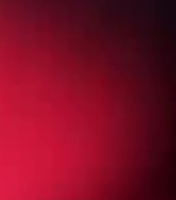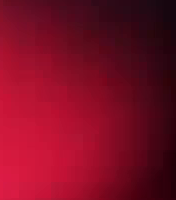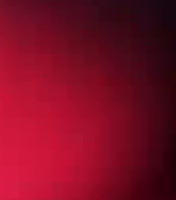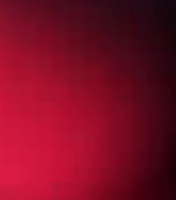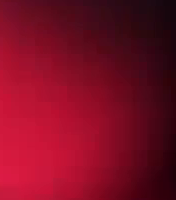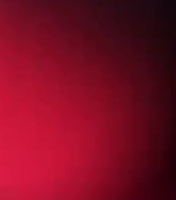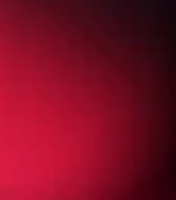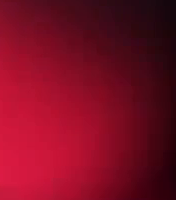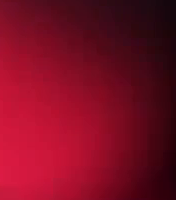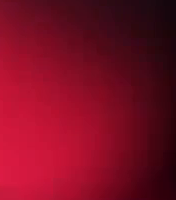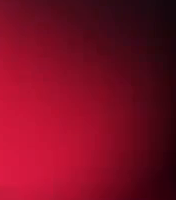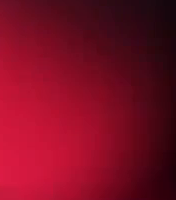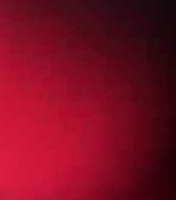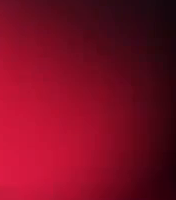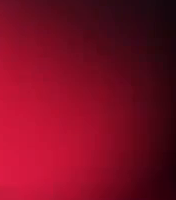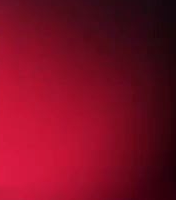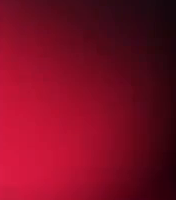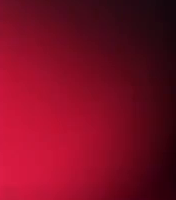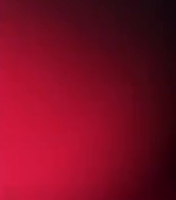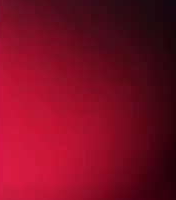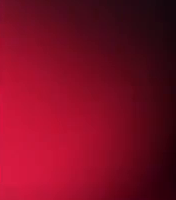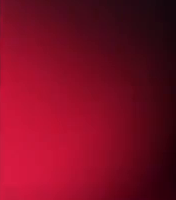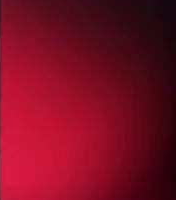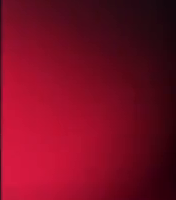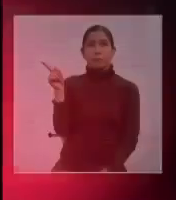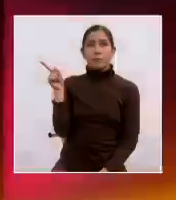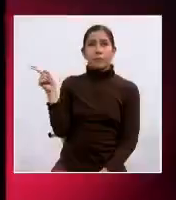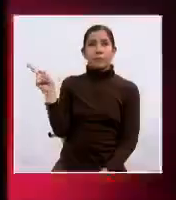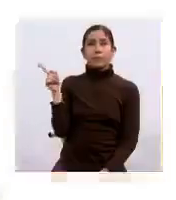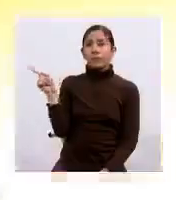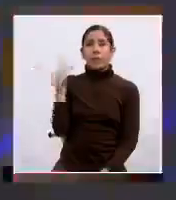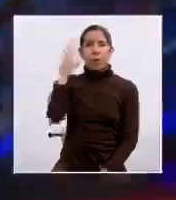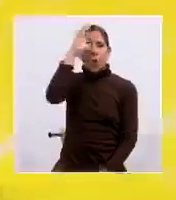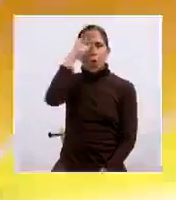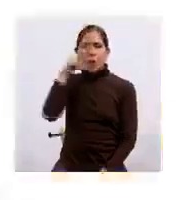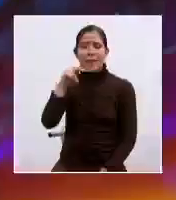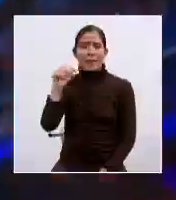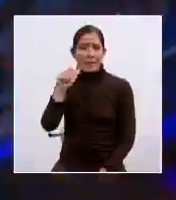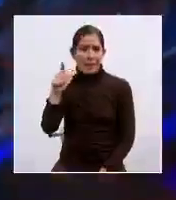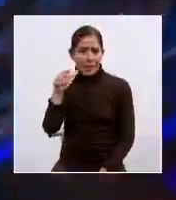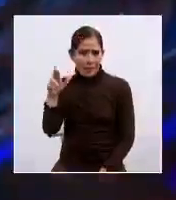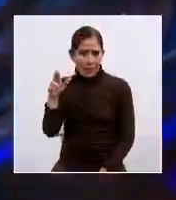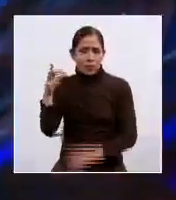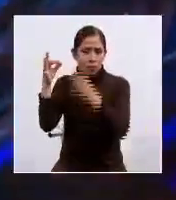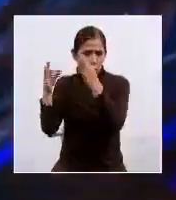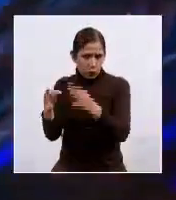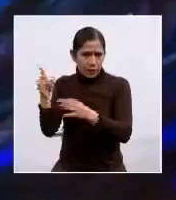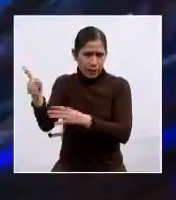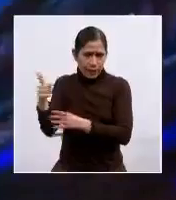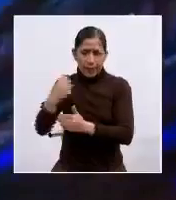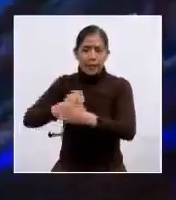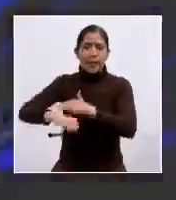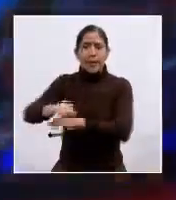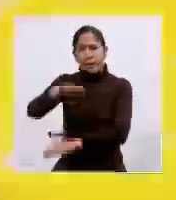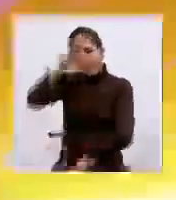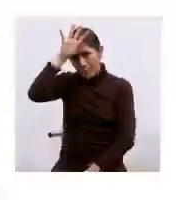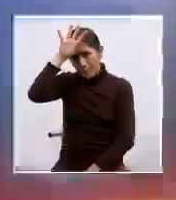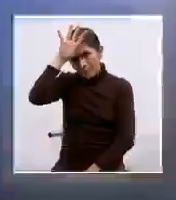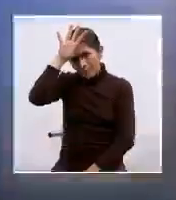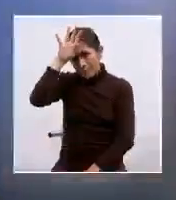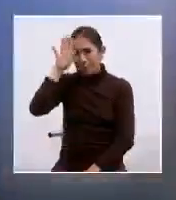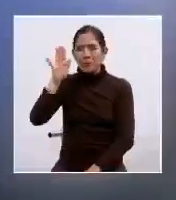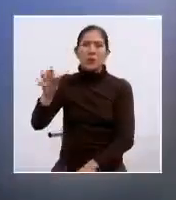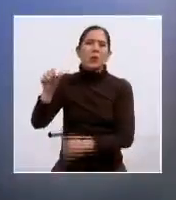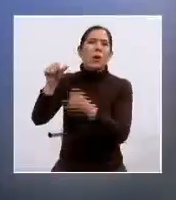¿Quién es Misael Nayar? Oriundo del Beni, hijo de Jorge Nayar Razuk y hermano de Bair Nayar. Los apellidos Nayar y